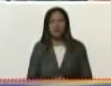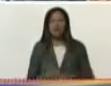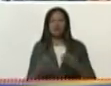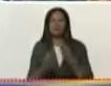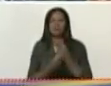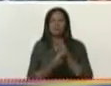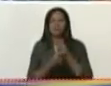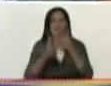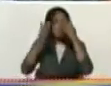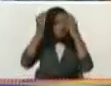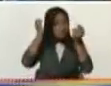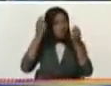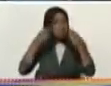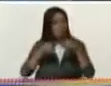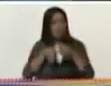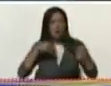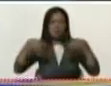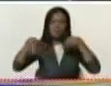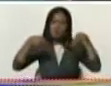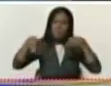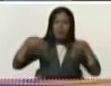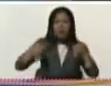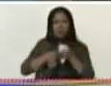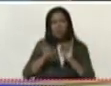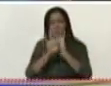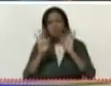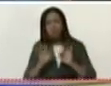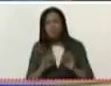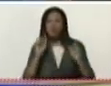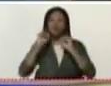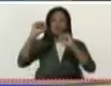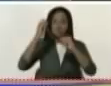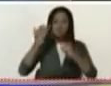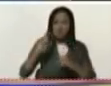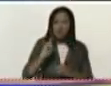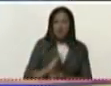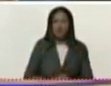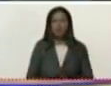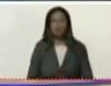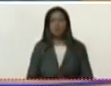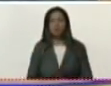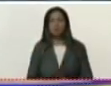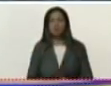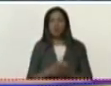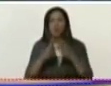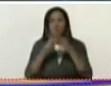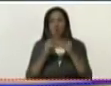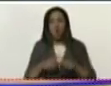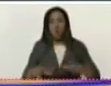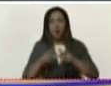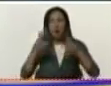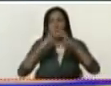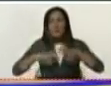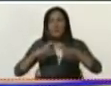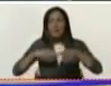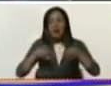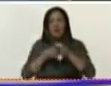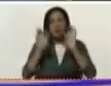diplomático, político, internacional en el mundo, impresionantes triunfos, en todos los campos, revisando todos los